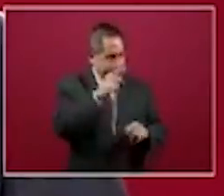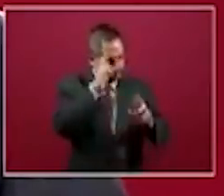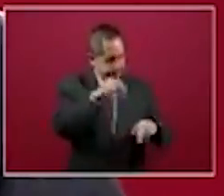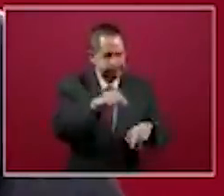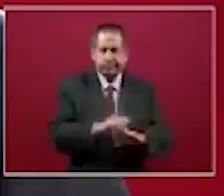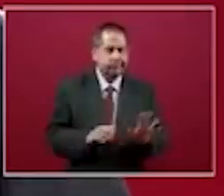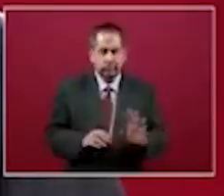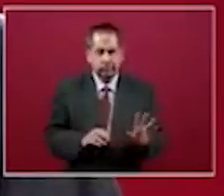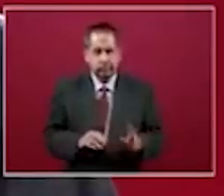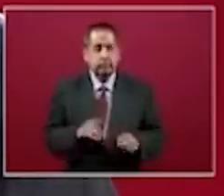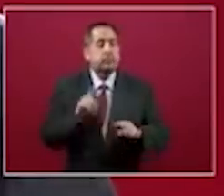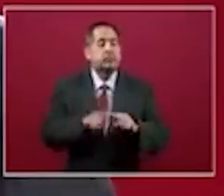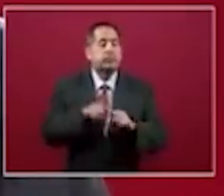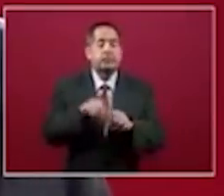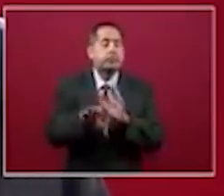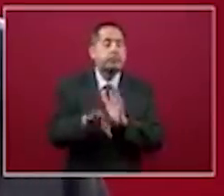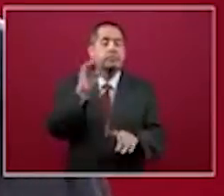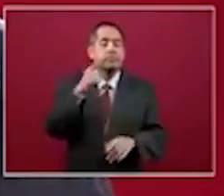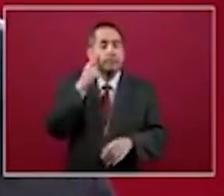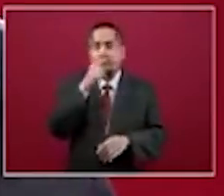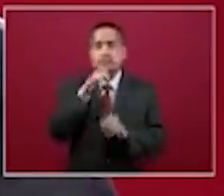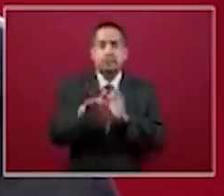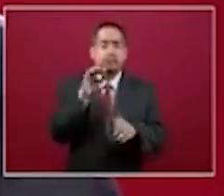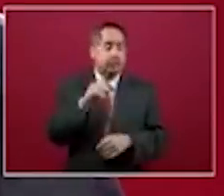que corresponde a los